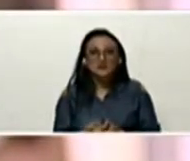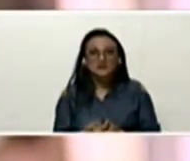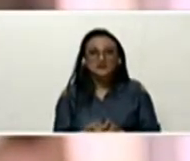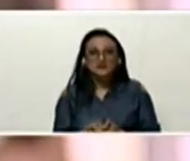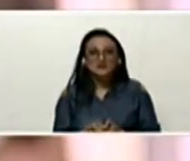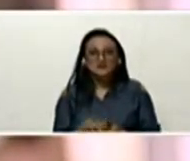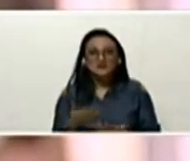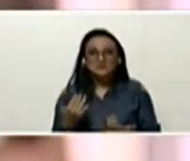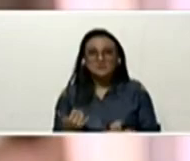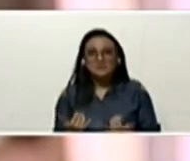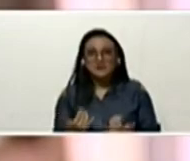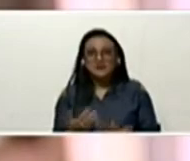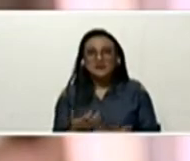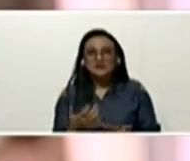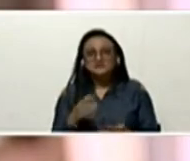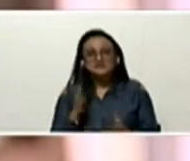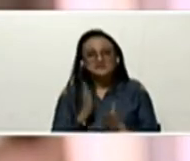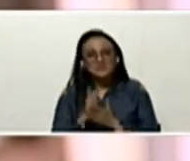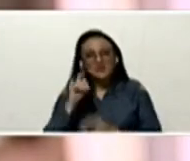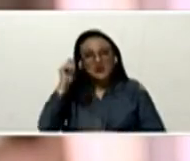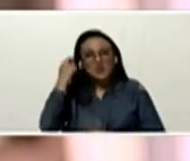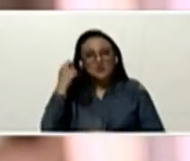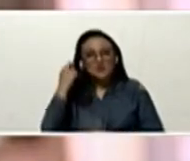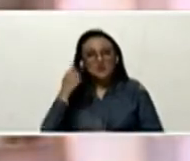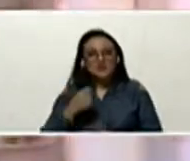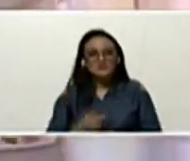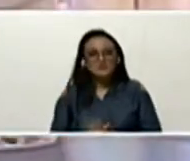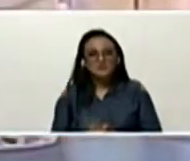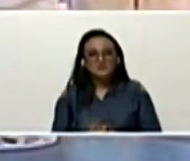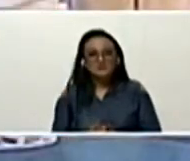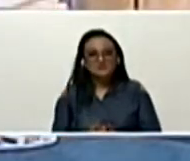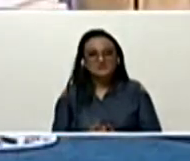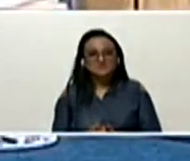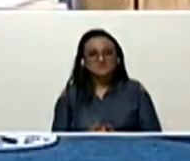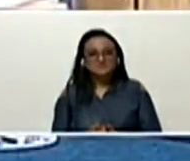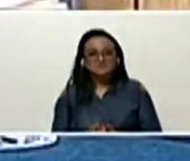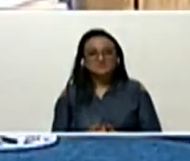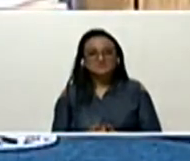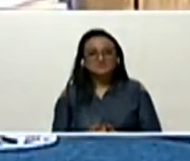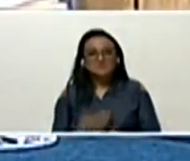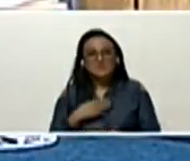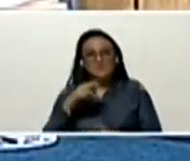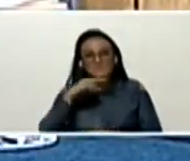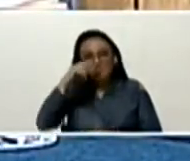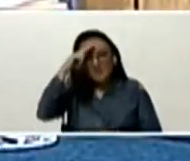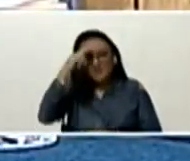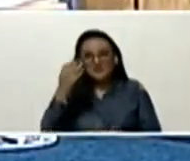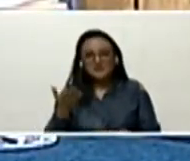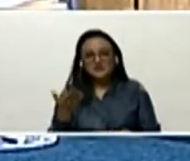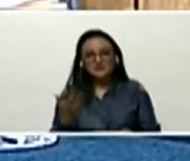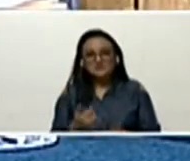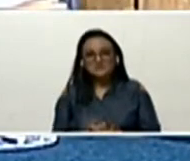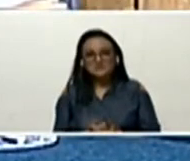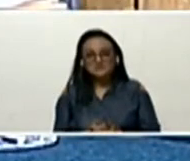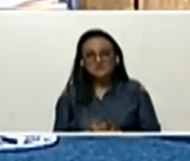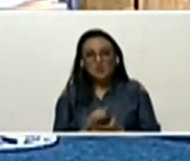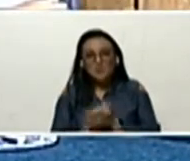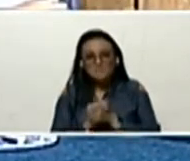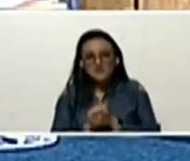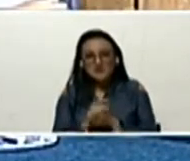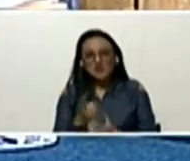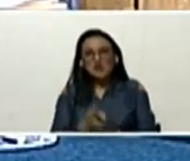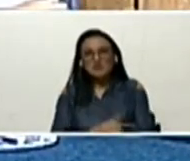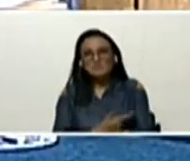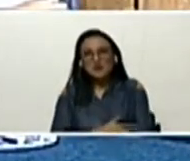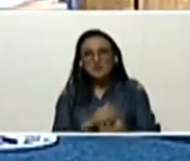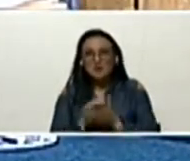Valentina, siempre recordamos a tu padre, querido padre, gran compañero,